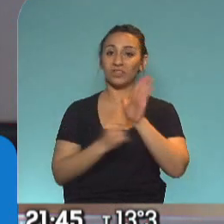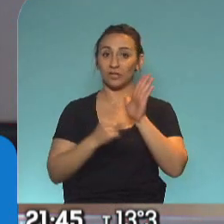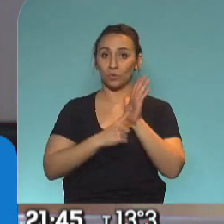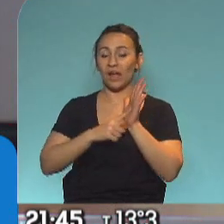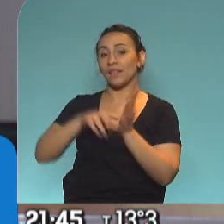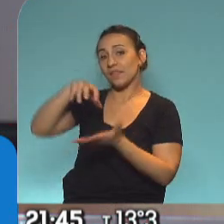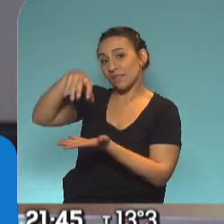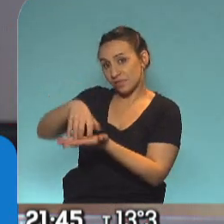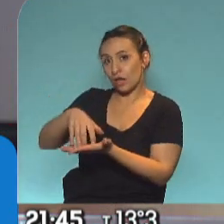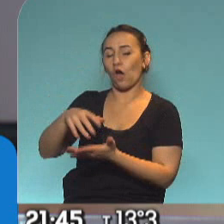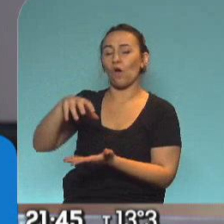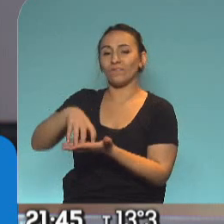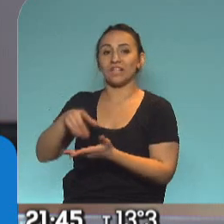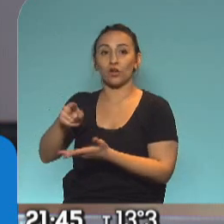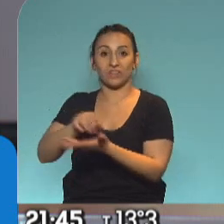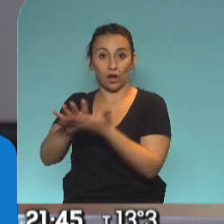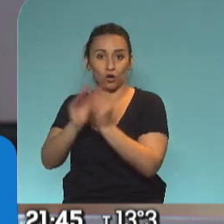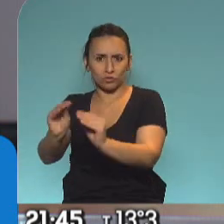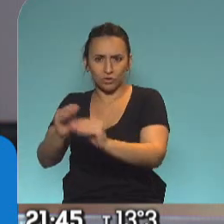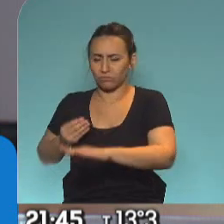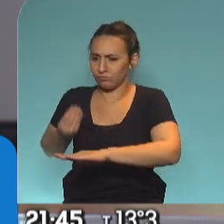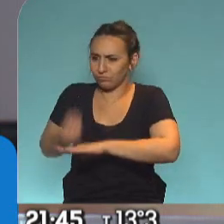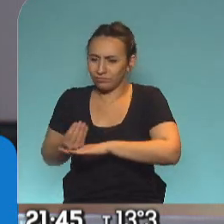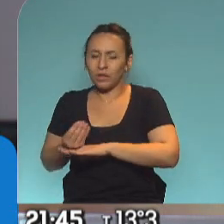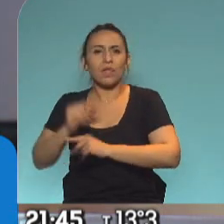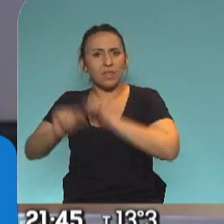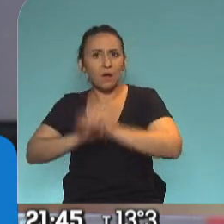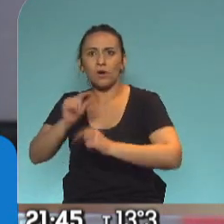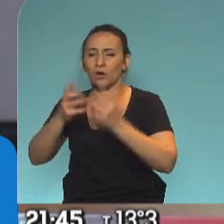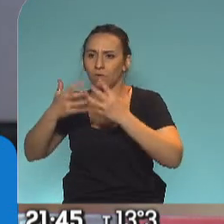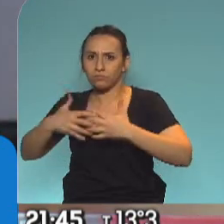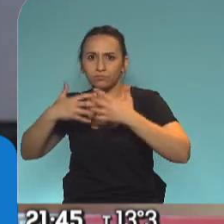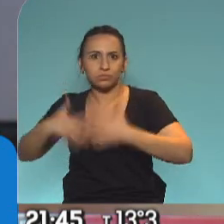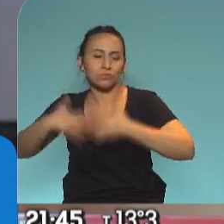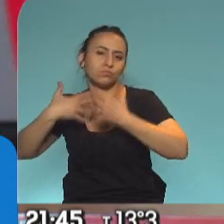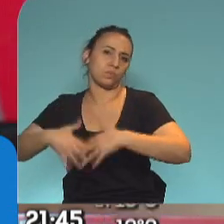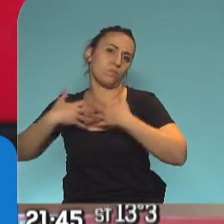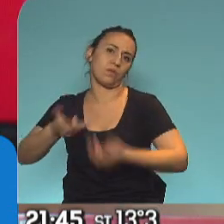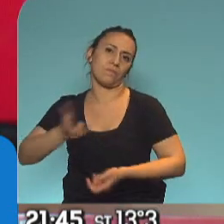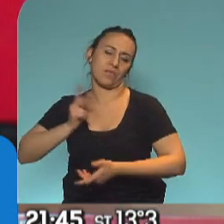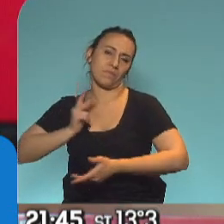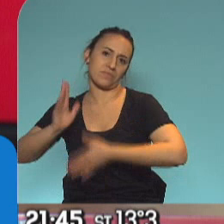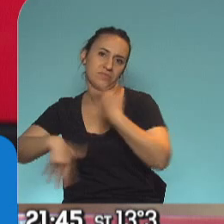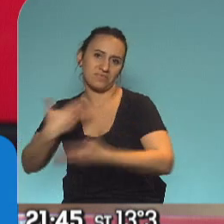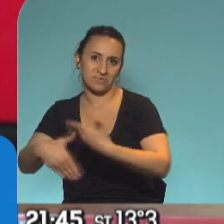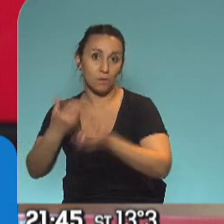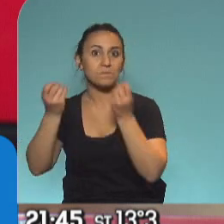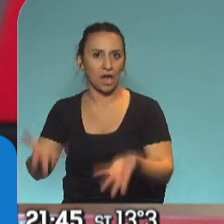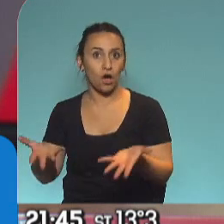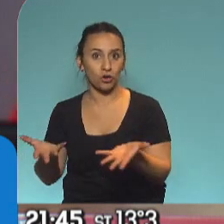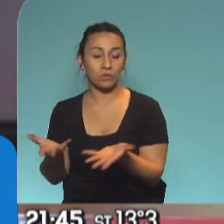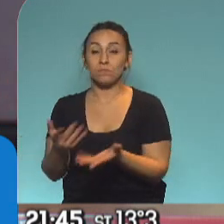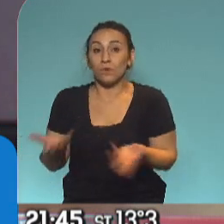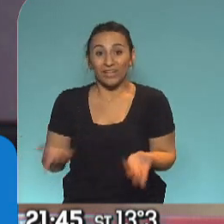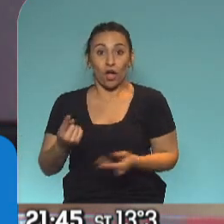Anticorrupción, ocupó ese lugar, la puso de nuevo, digamos, en funcionamiento y hoy funciona y funciona razonablemente bien. De manera que nosotros